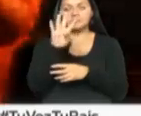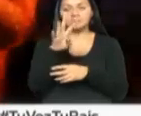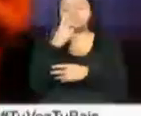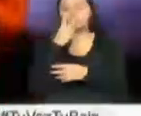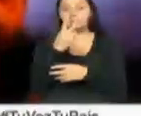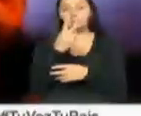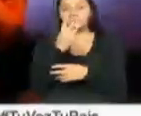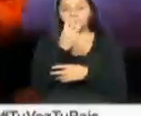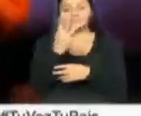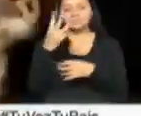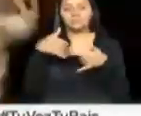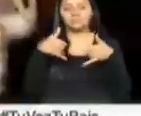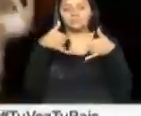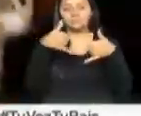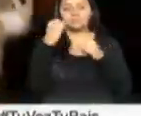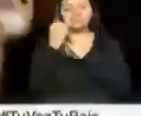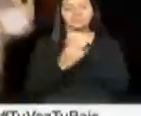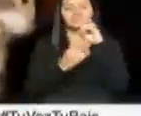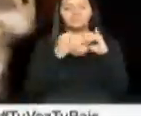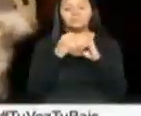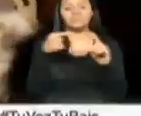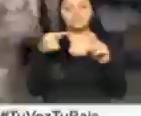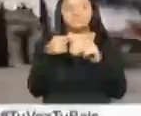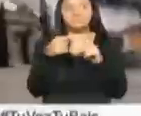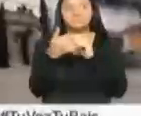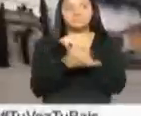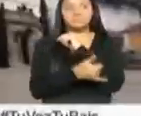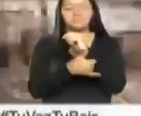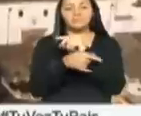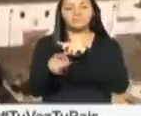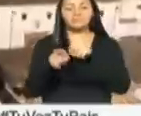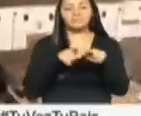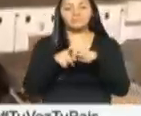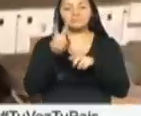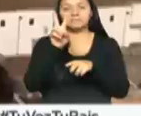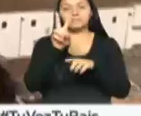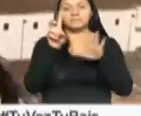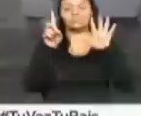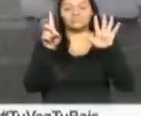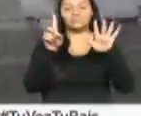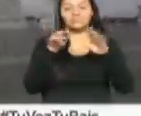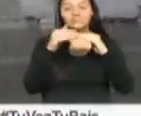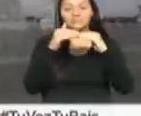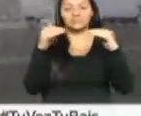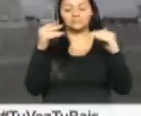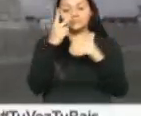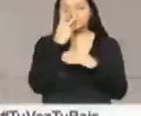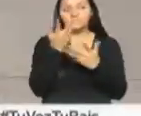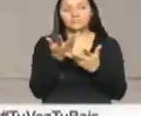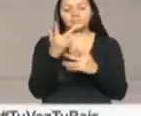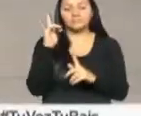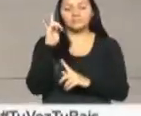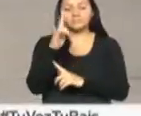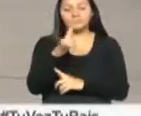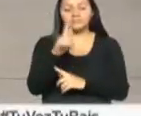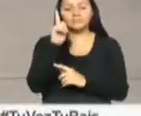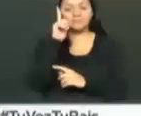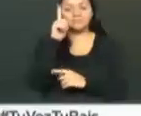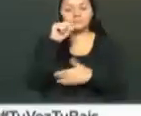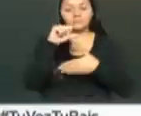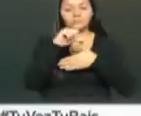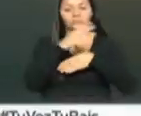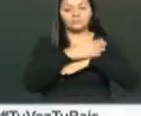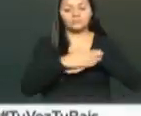de los World Travel Awards, en donde nuestro país compite en las 26 categorías, entre las que destacan Aeropuerto Líder de